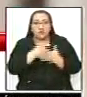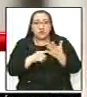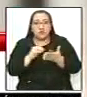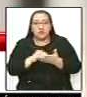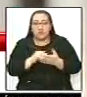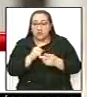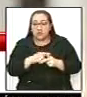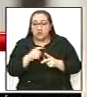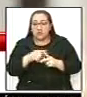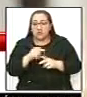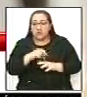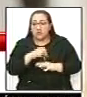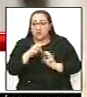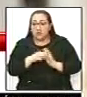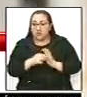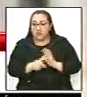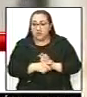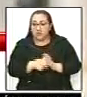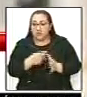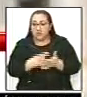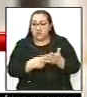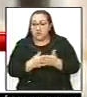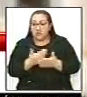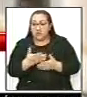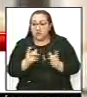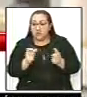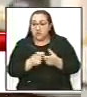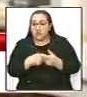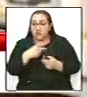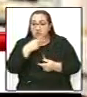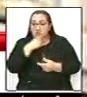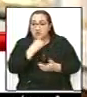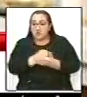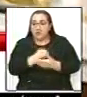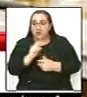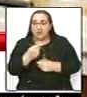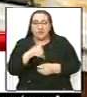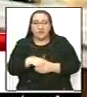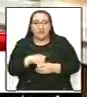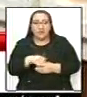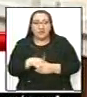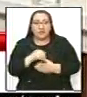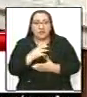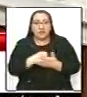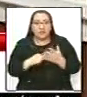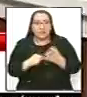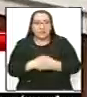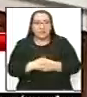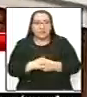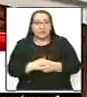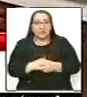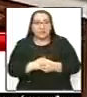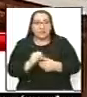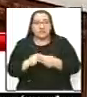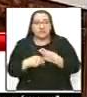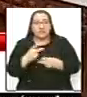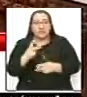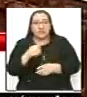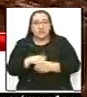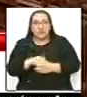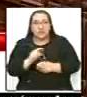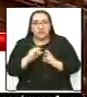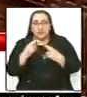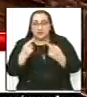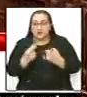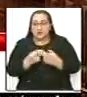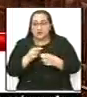en diversos proyectos de ley propuesto por la Comisión de la Mujer, aprobado en primera votación y exonerado de segunda votación en la